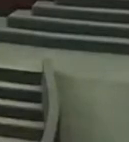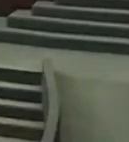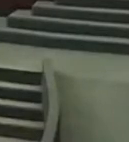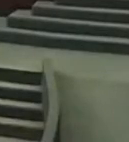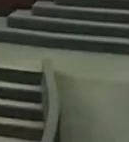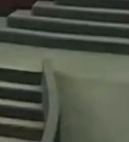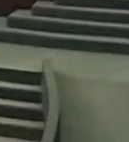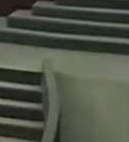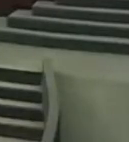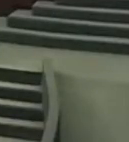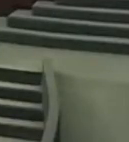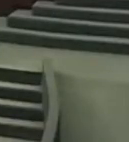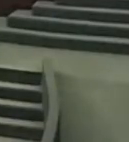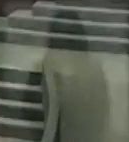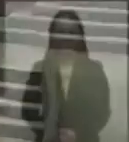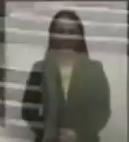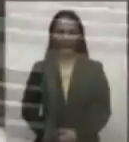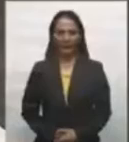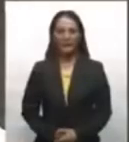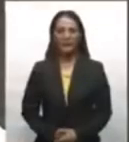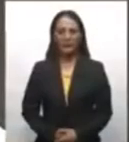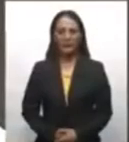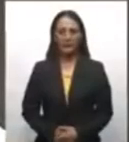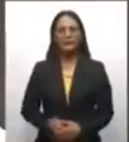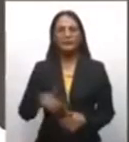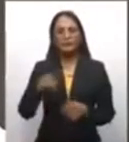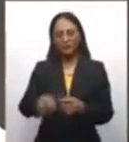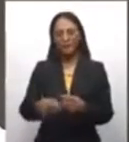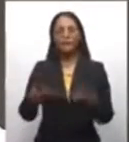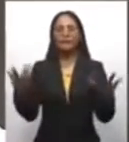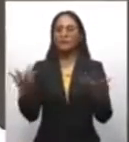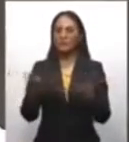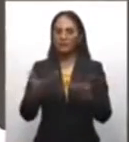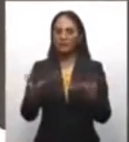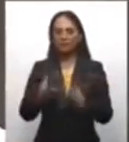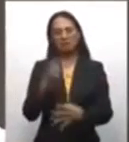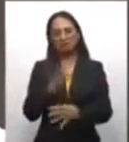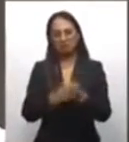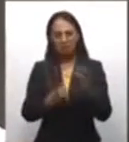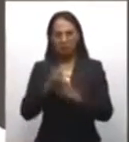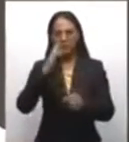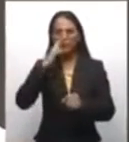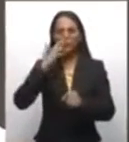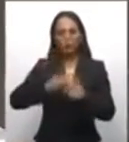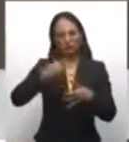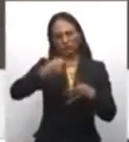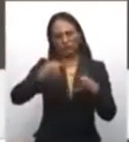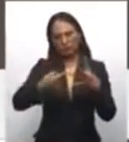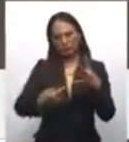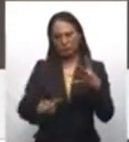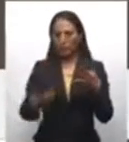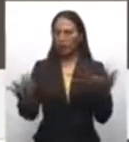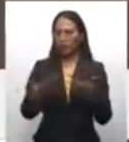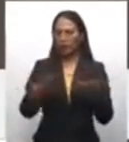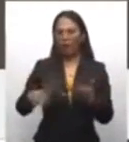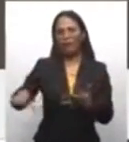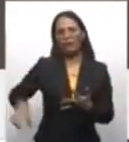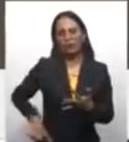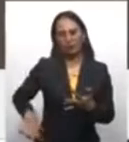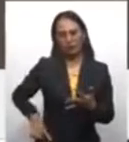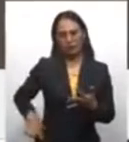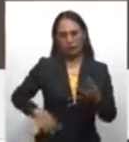más eficaz el funcionamiento del Estado, y fueron dotados de determinadas funciones esenciales del Estado en atención a